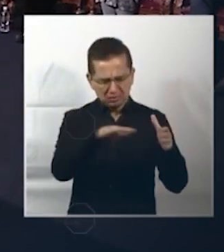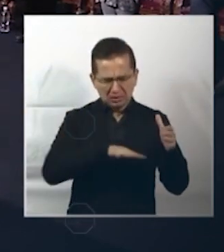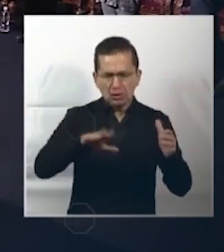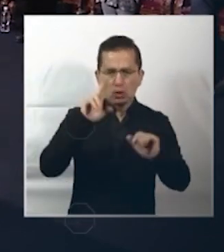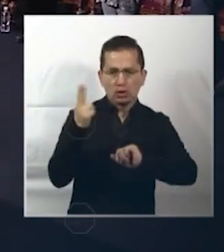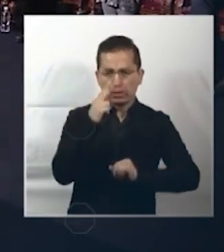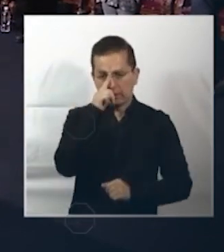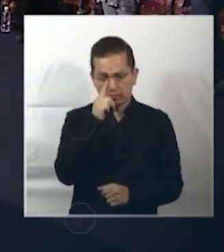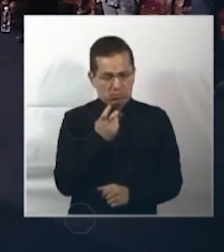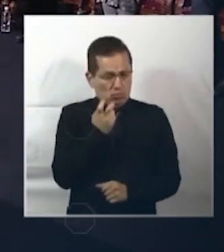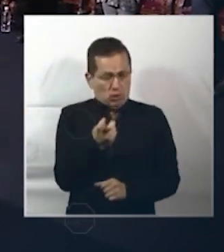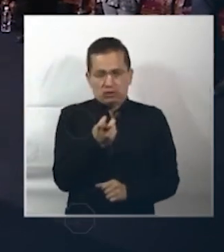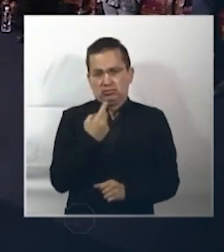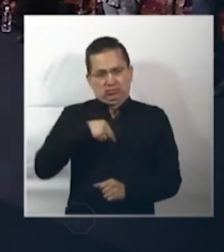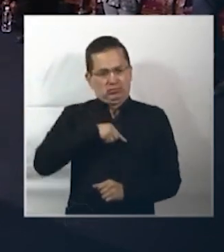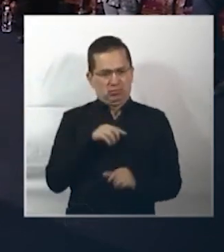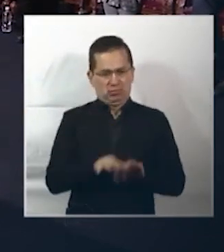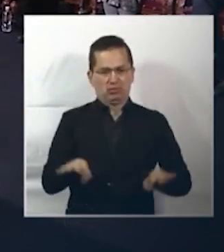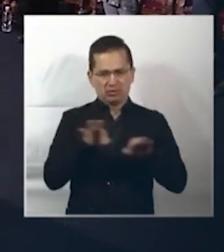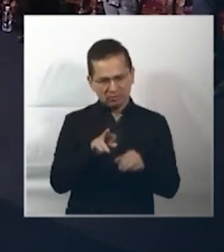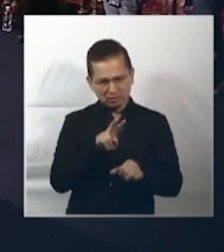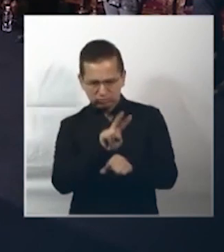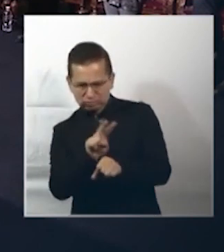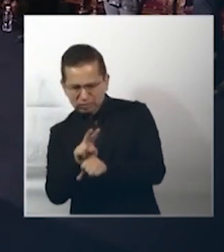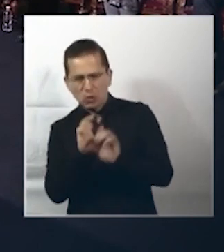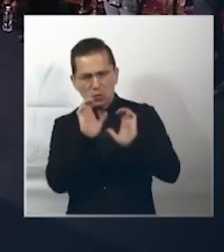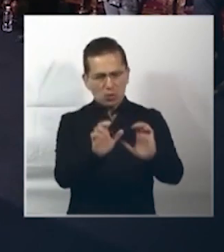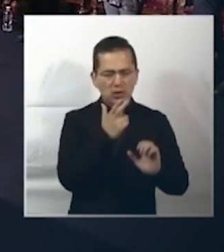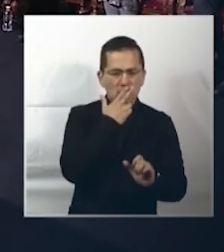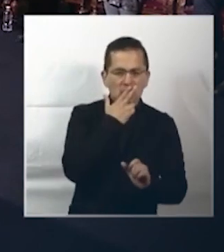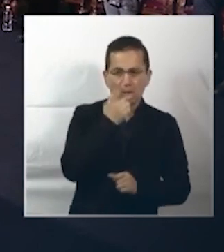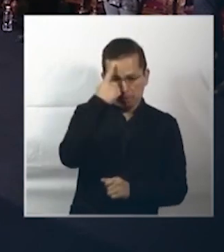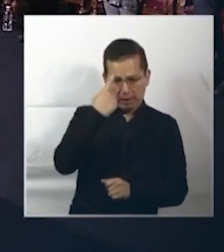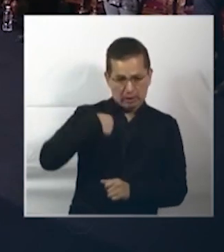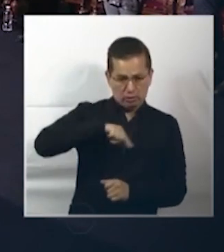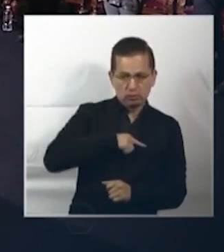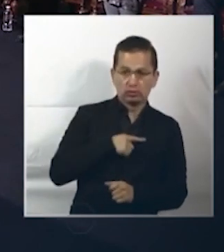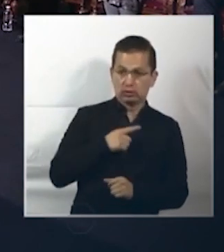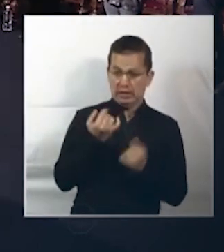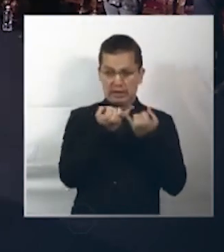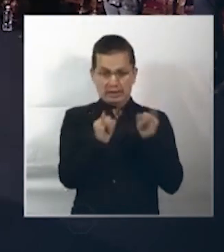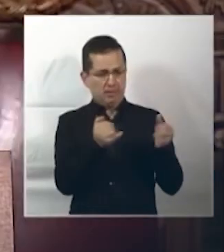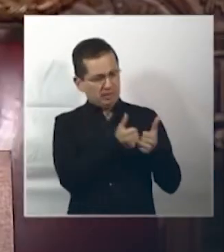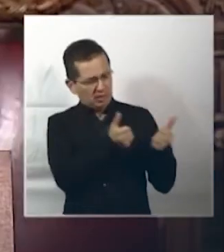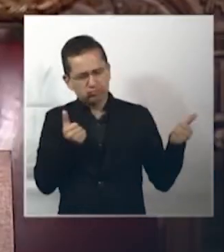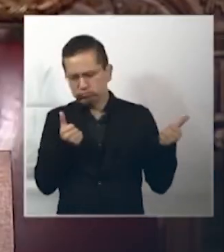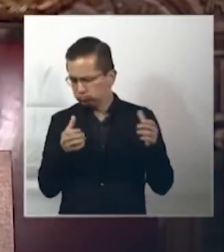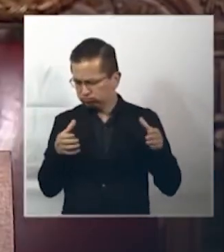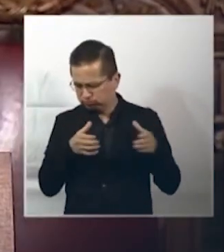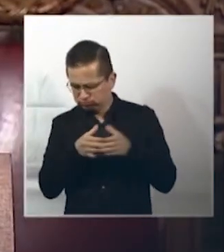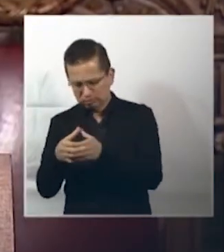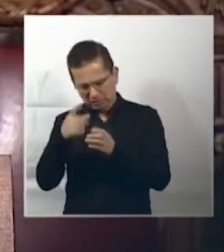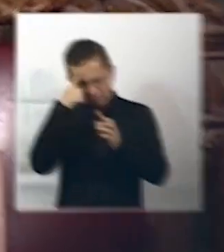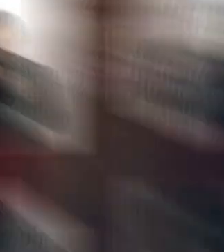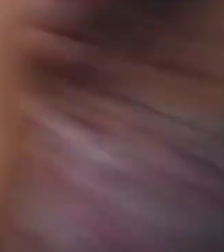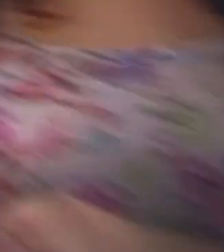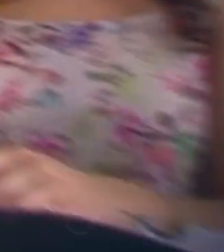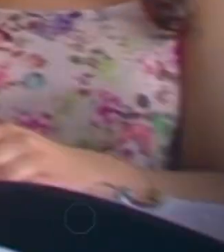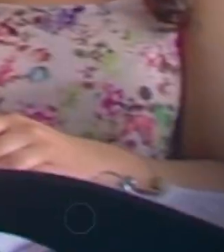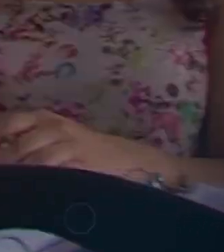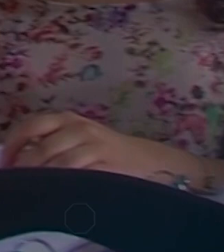cualquier pretensión de imponer visiones que se asuman como las únicas válidas sobre la realidad social y el